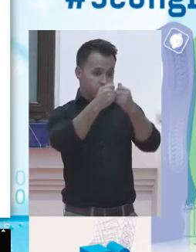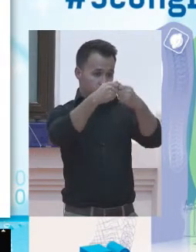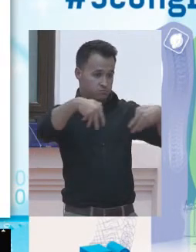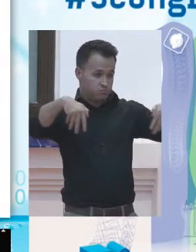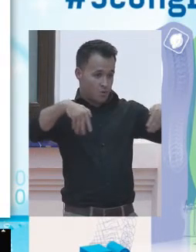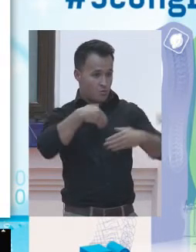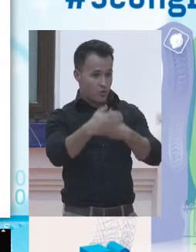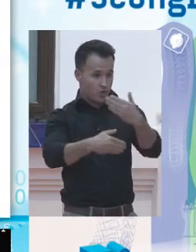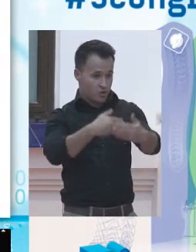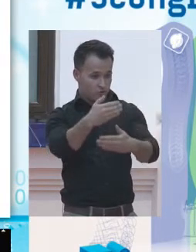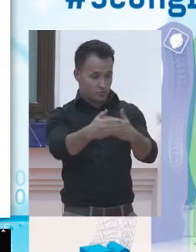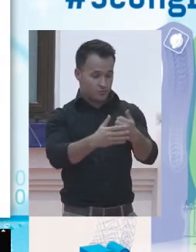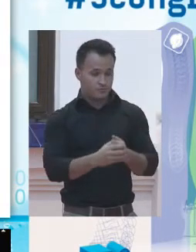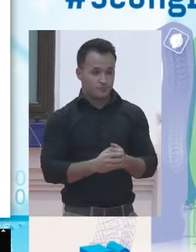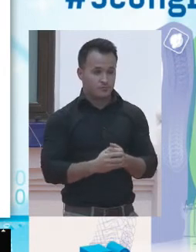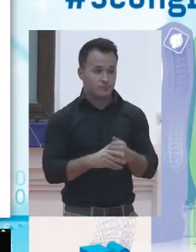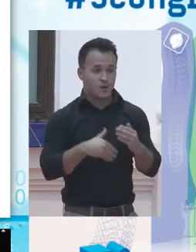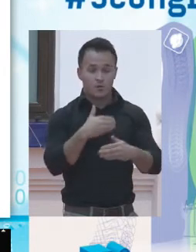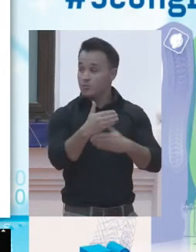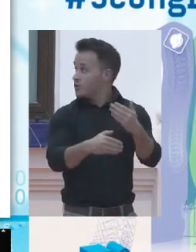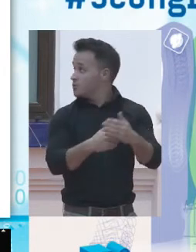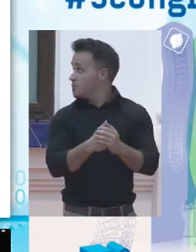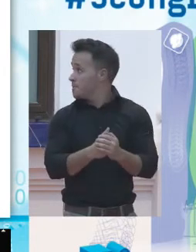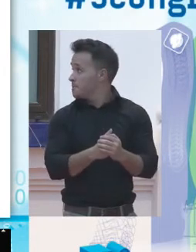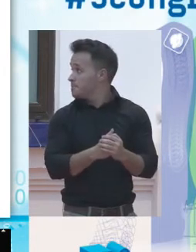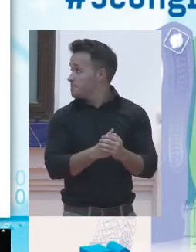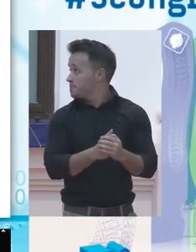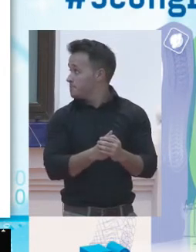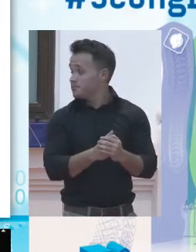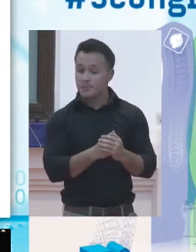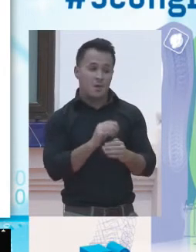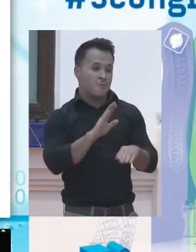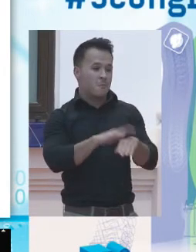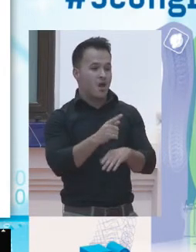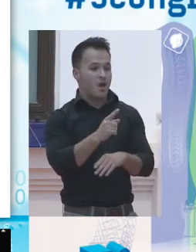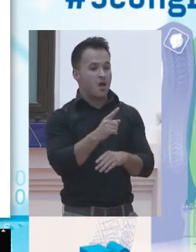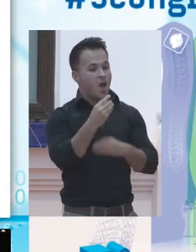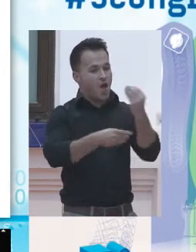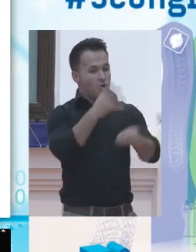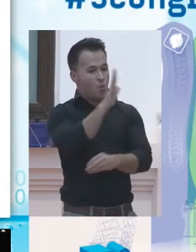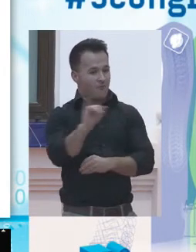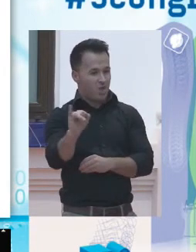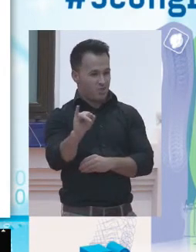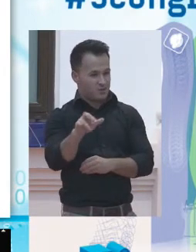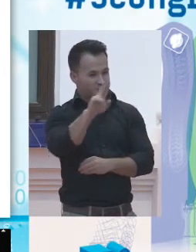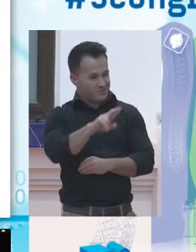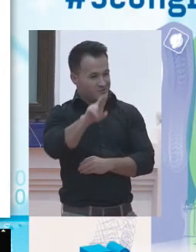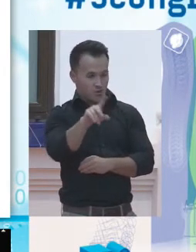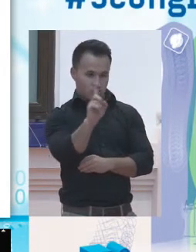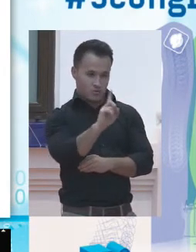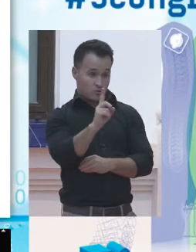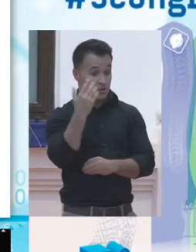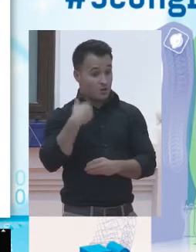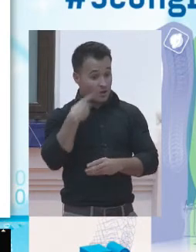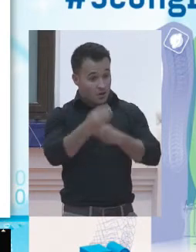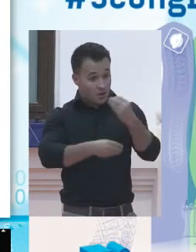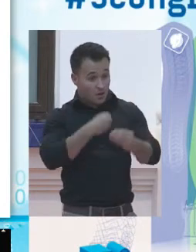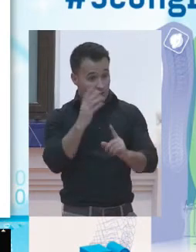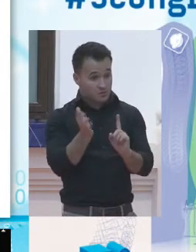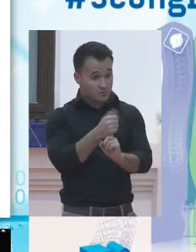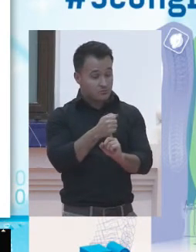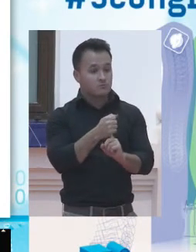tareas para que no se repitiera ningún proceso, para que todas las cosas se hicieran solamente una vez. Y una vez que teníamos eso, con nuestras hojas de registro del